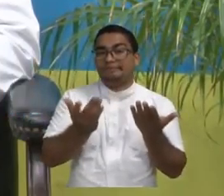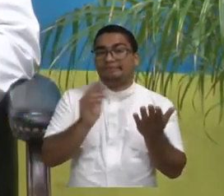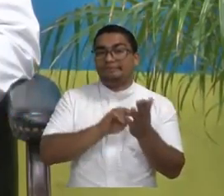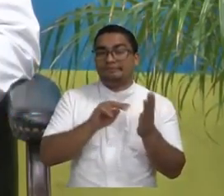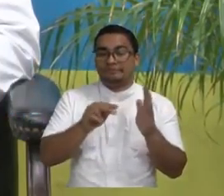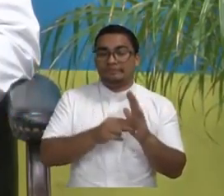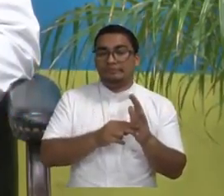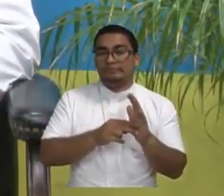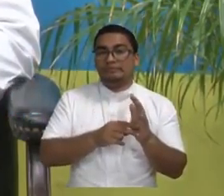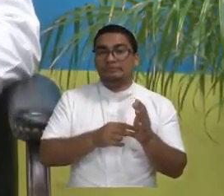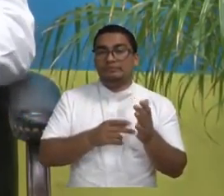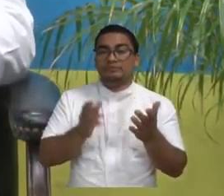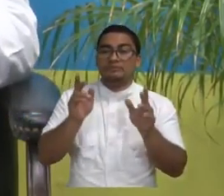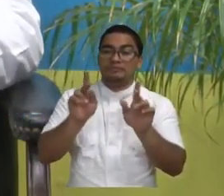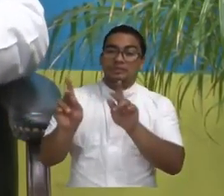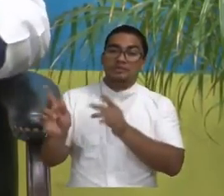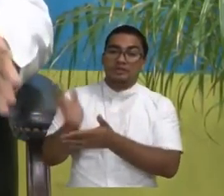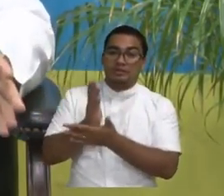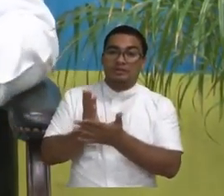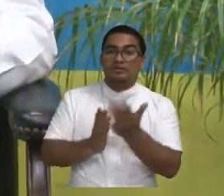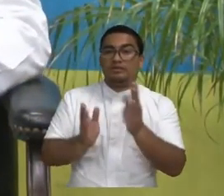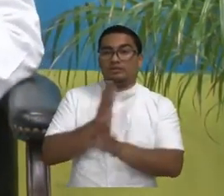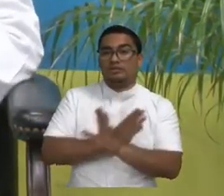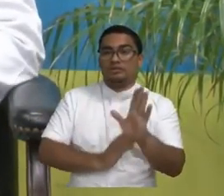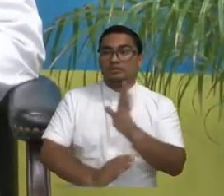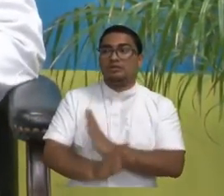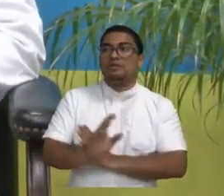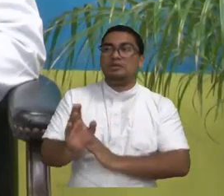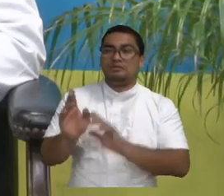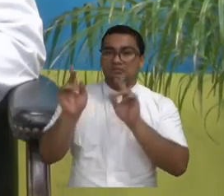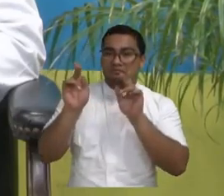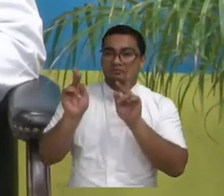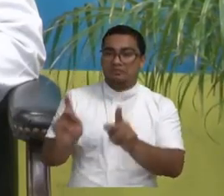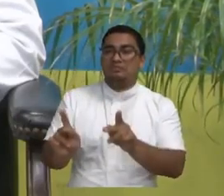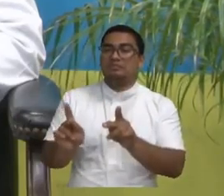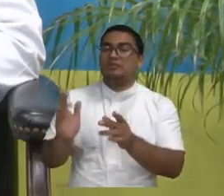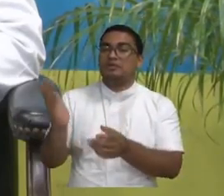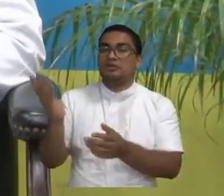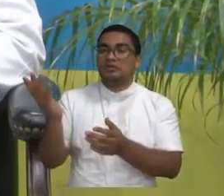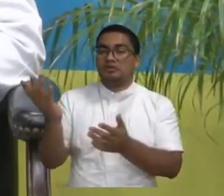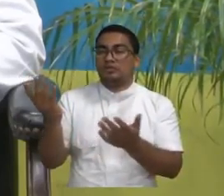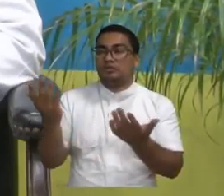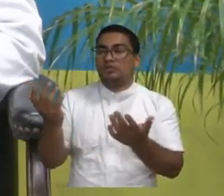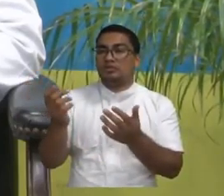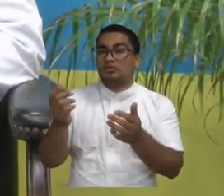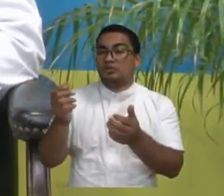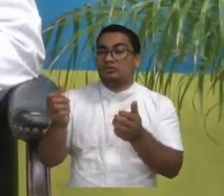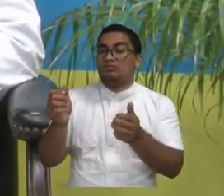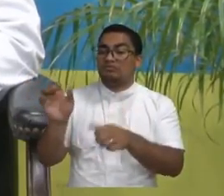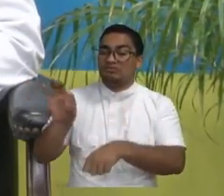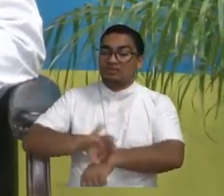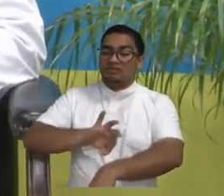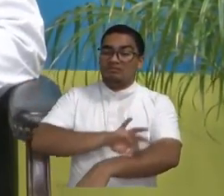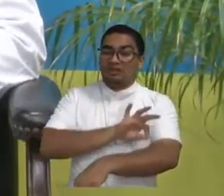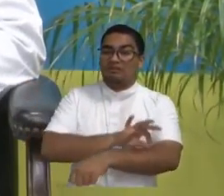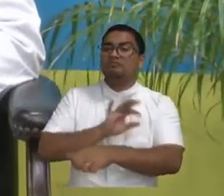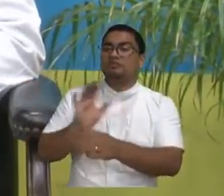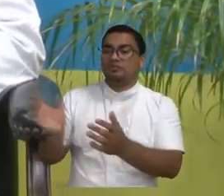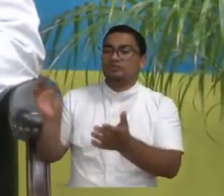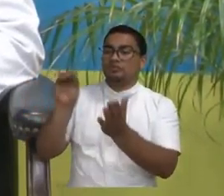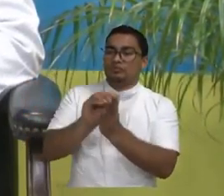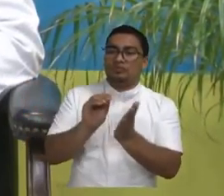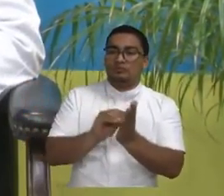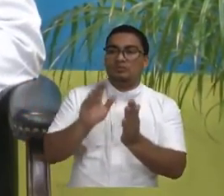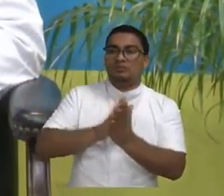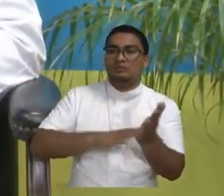con algún grado de discapacidad, y los pacientes con lepra están dentro de ese programa Todos con Vos. Esto es importante porque nos permite captar a los pacientes